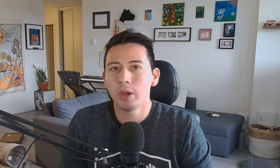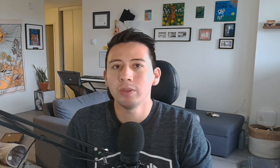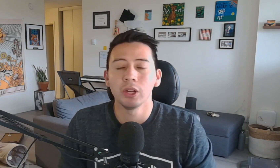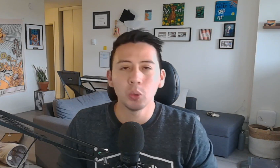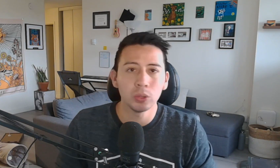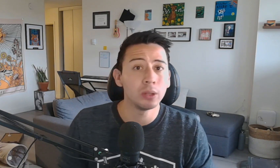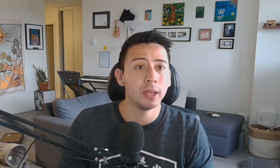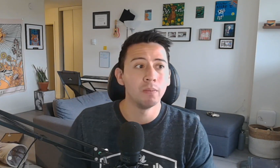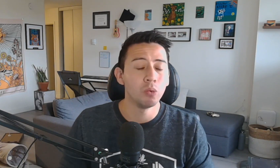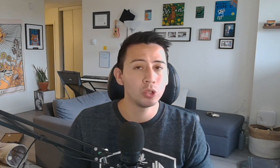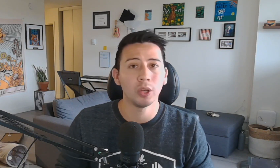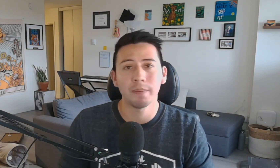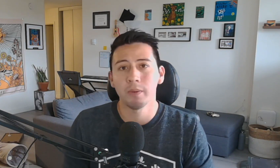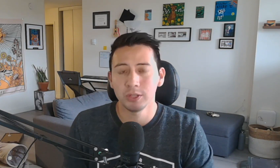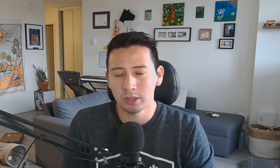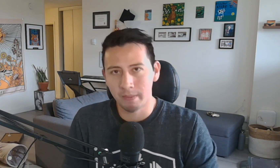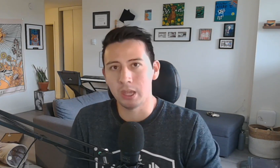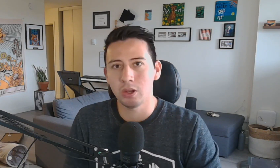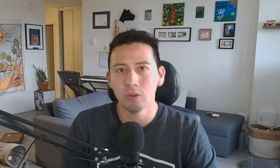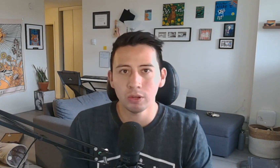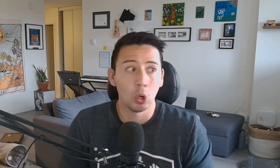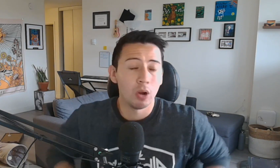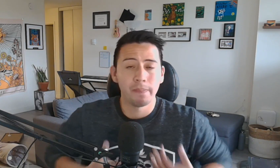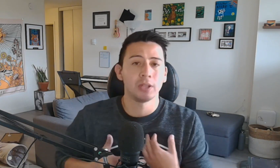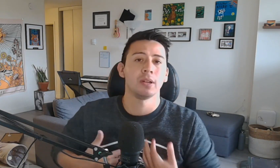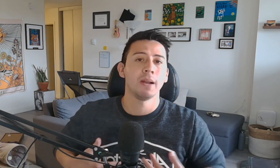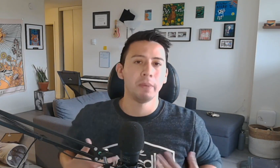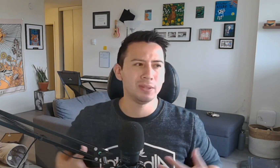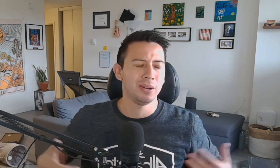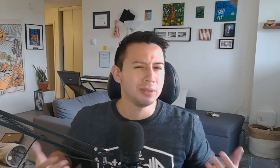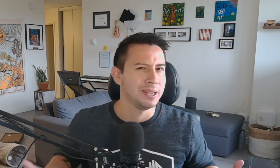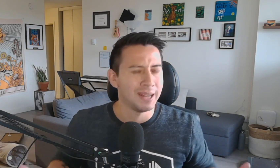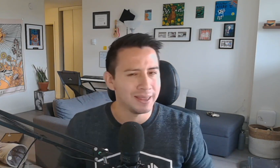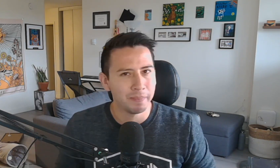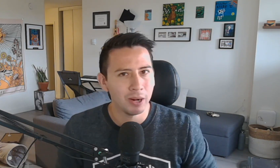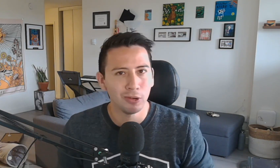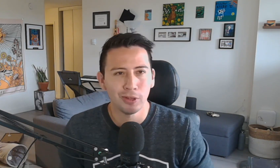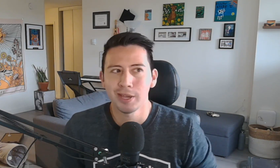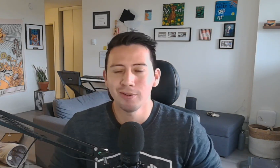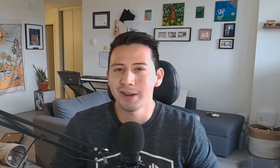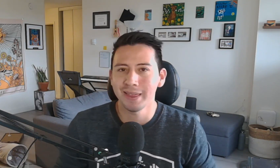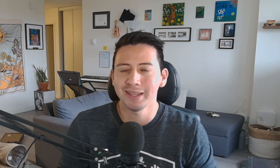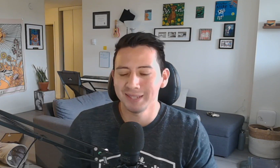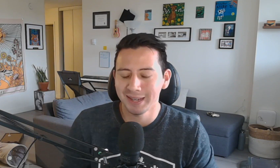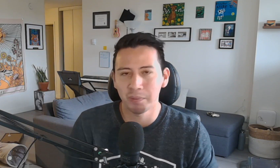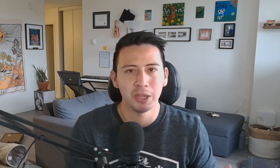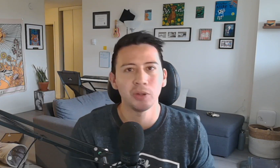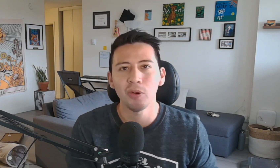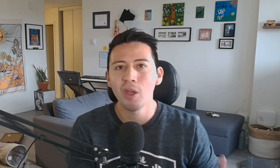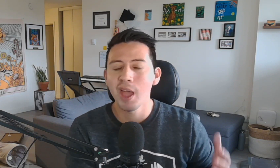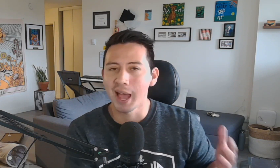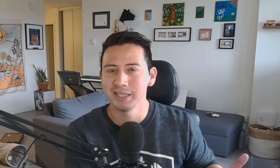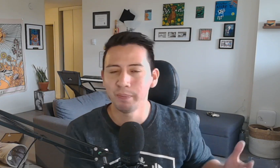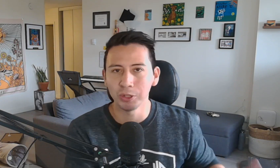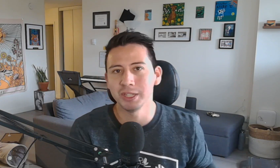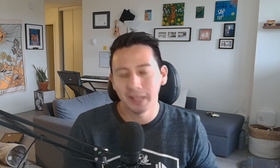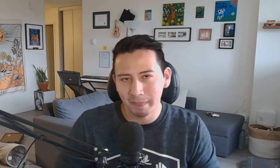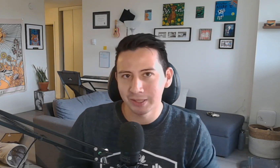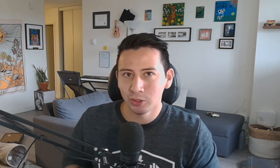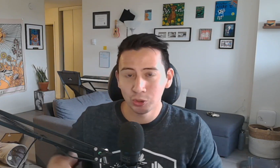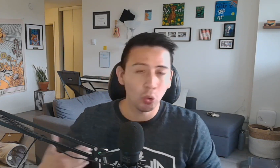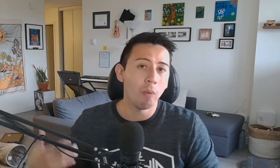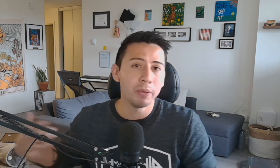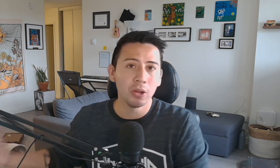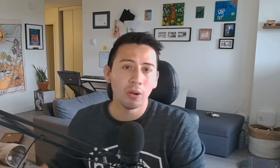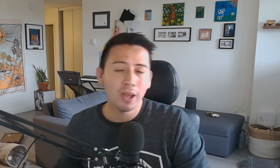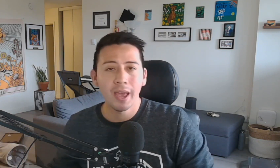fueron del gusto de mucho de la población de México yo lo personal pienso que no tiene nada de malo no dijeron nada acerca de México así por si nada